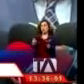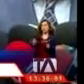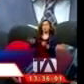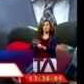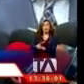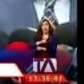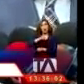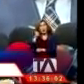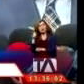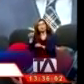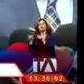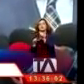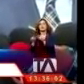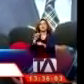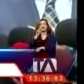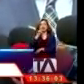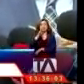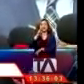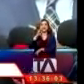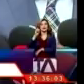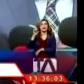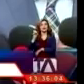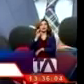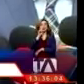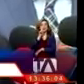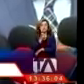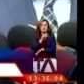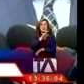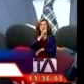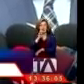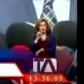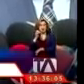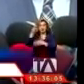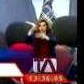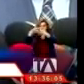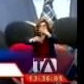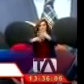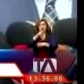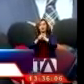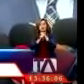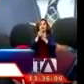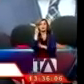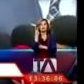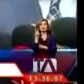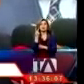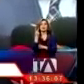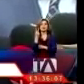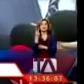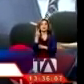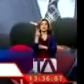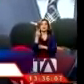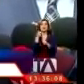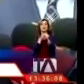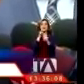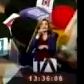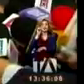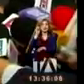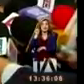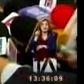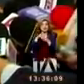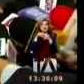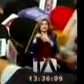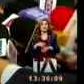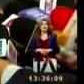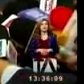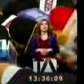asesor. Es decir, 2.600 y 1.500. Si uno suma esto, en dos años estamos hablando de casi $100,000. Nunca